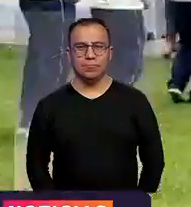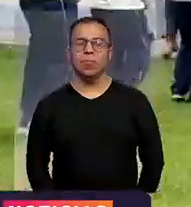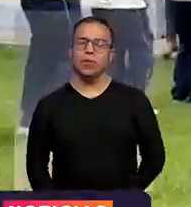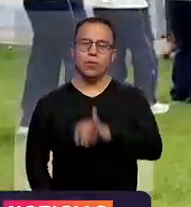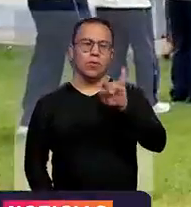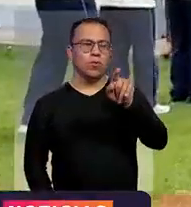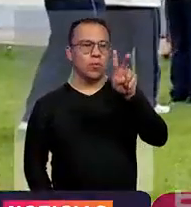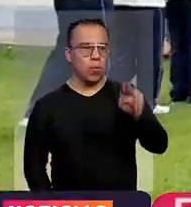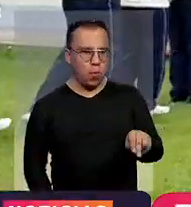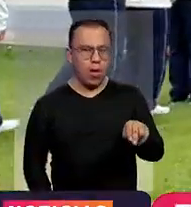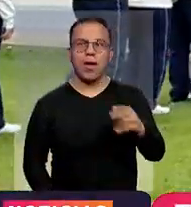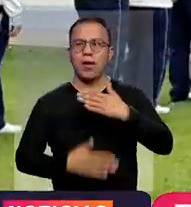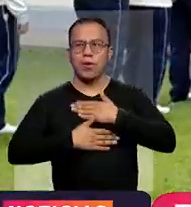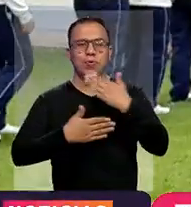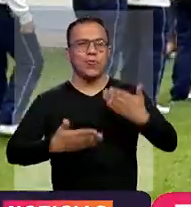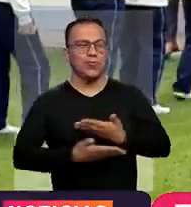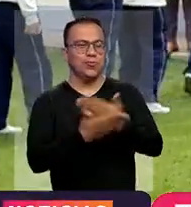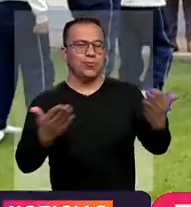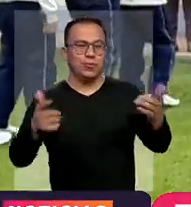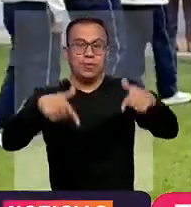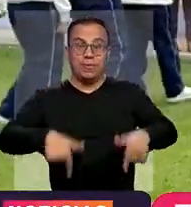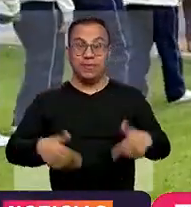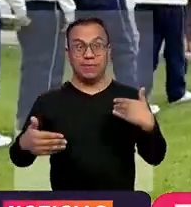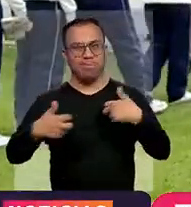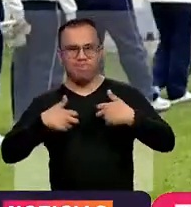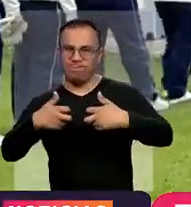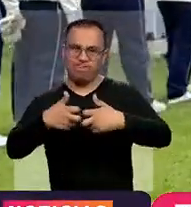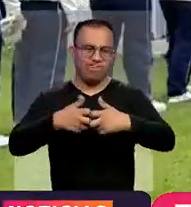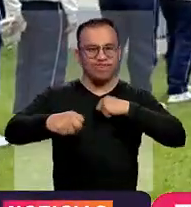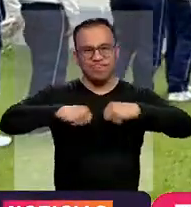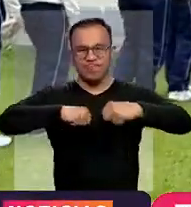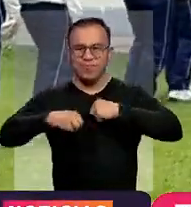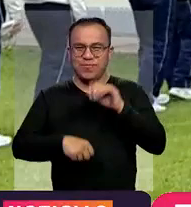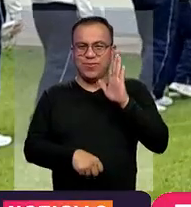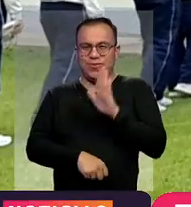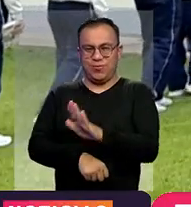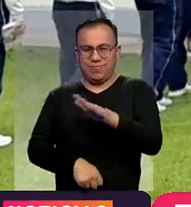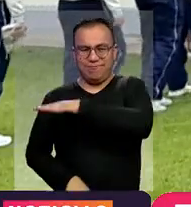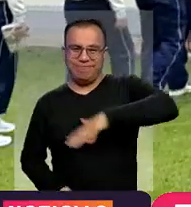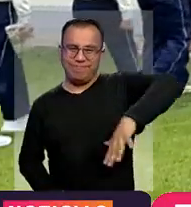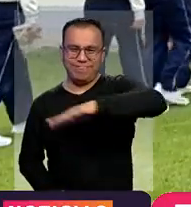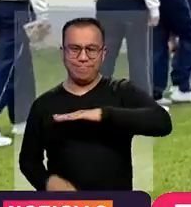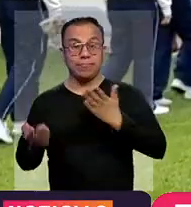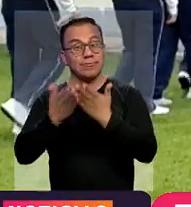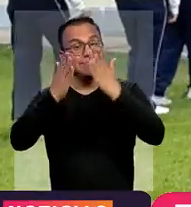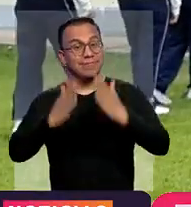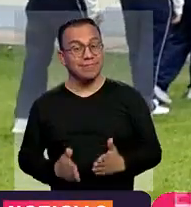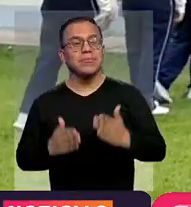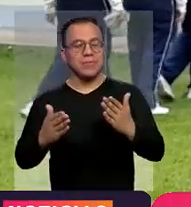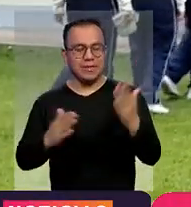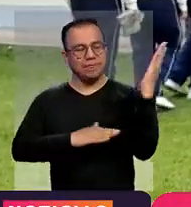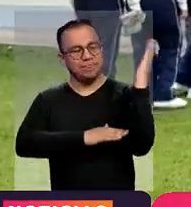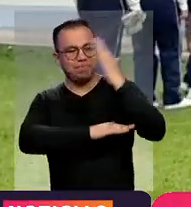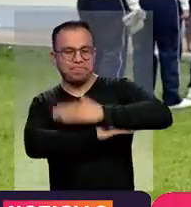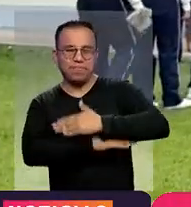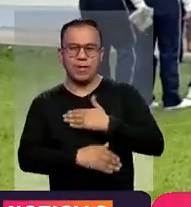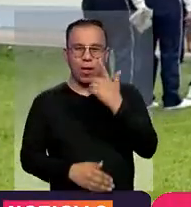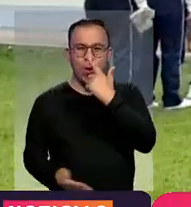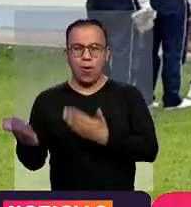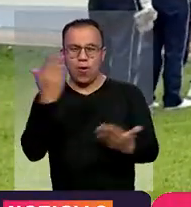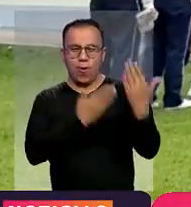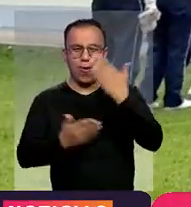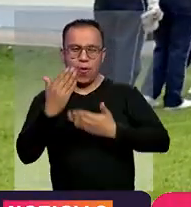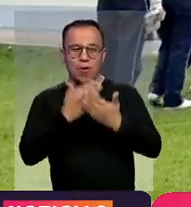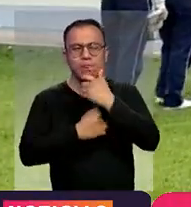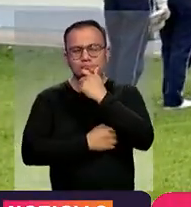Juan, Lina, un gusto saludarlos. Con mucho ánimo y la energía que caracteriza a los estudiantes, transcurre este simulacro donde